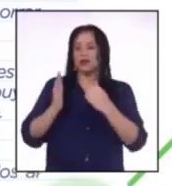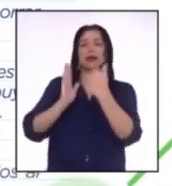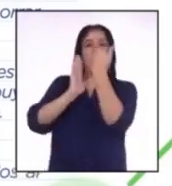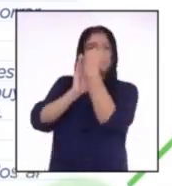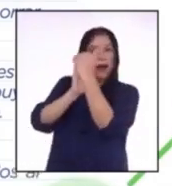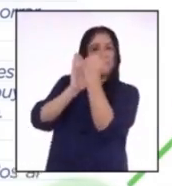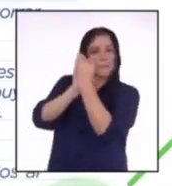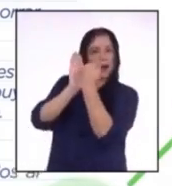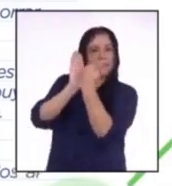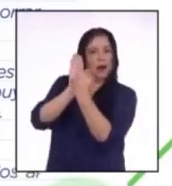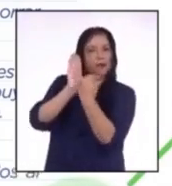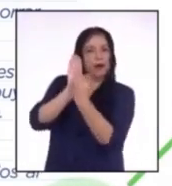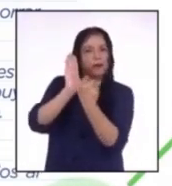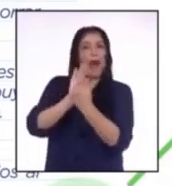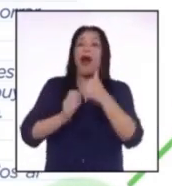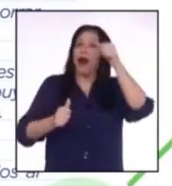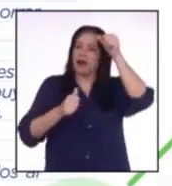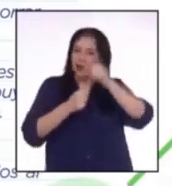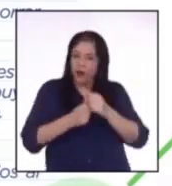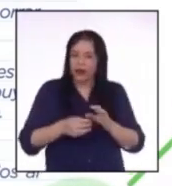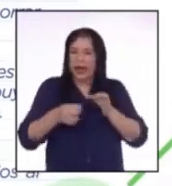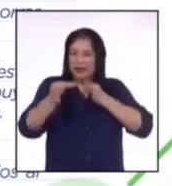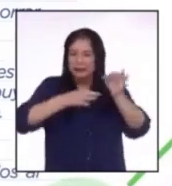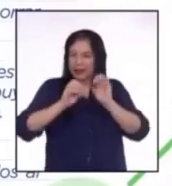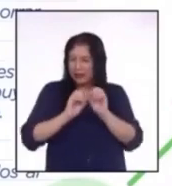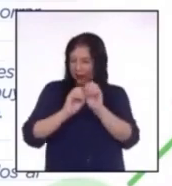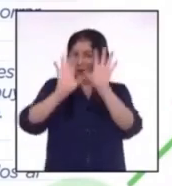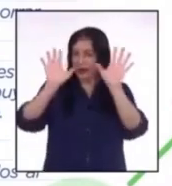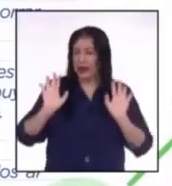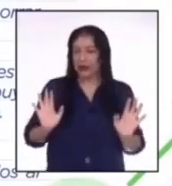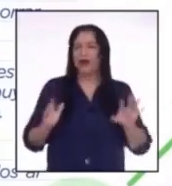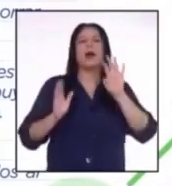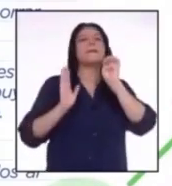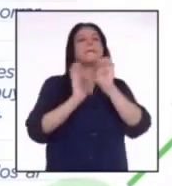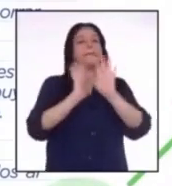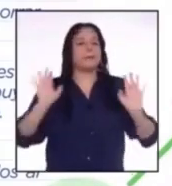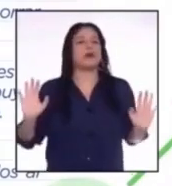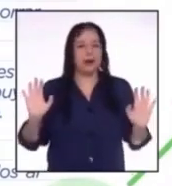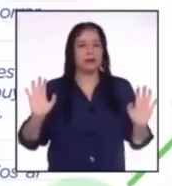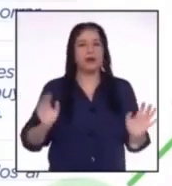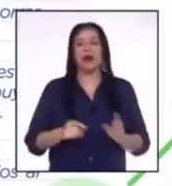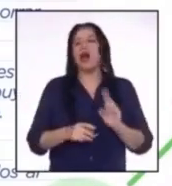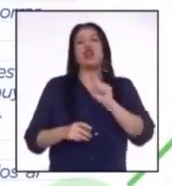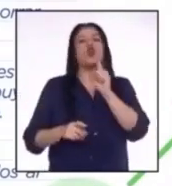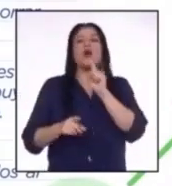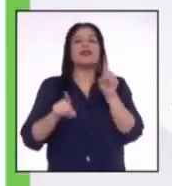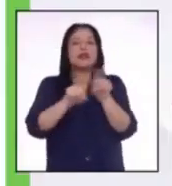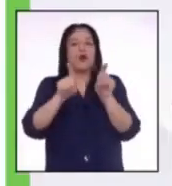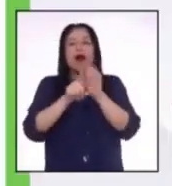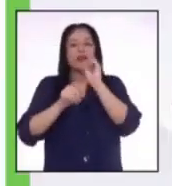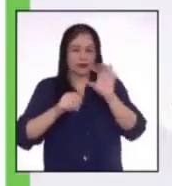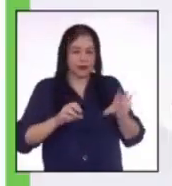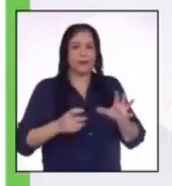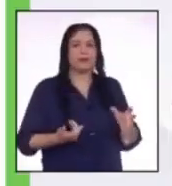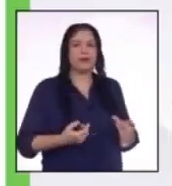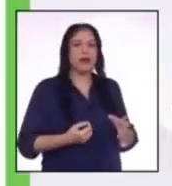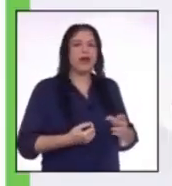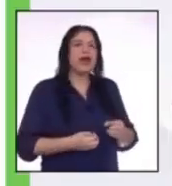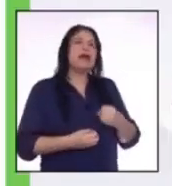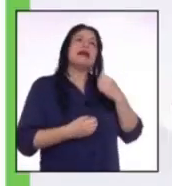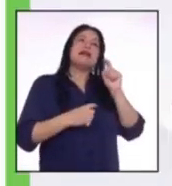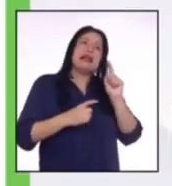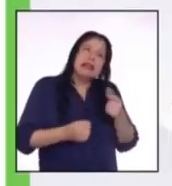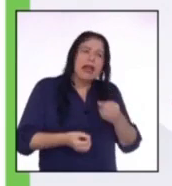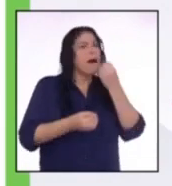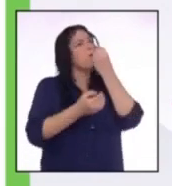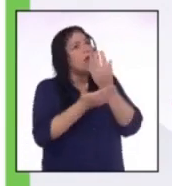y recuerda dar la indicación precisa por ejemplo no es lo mismo decir sería bueno